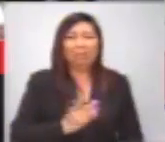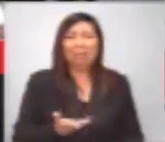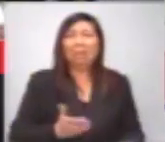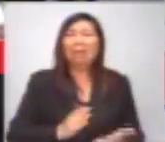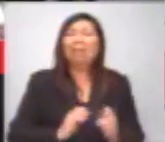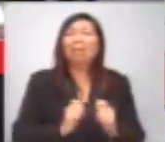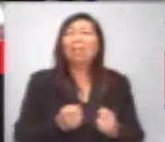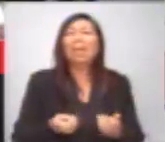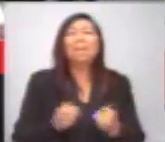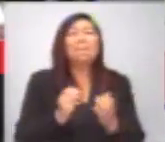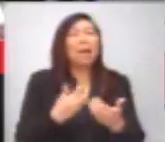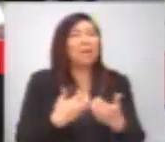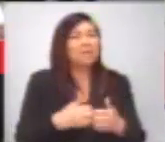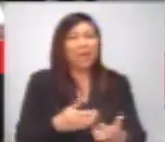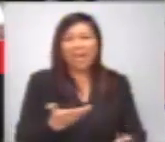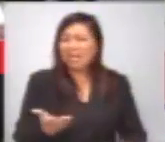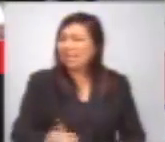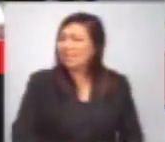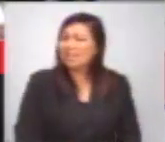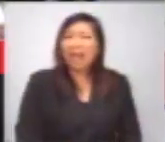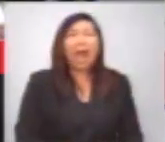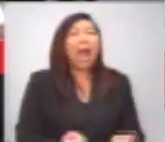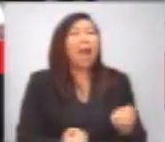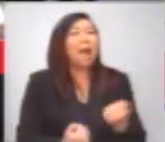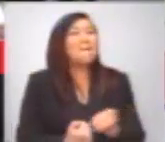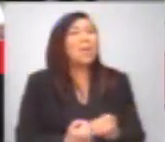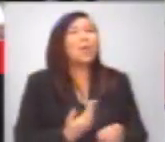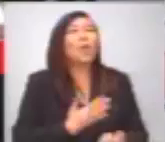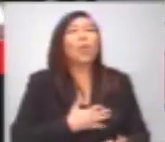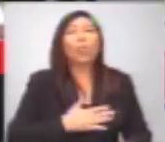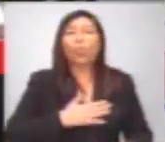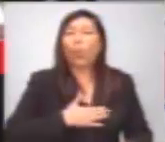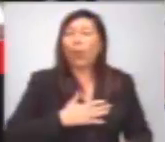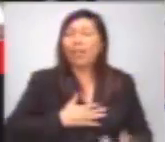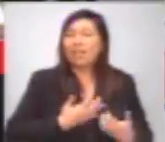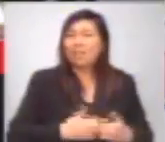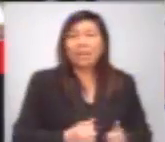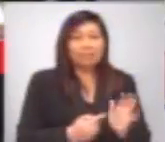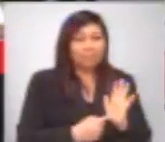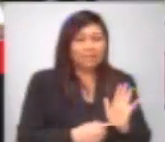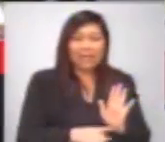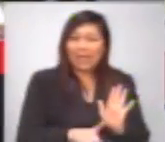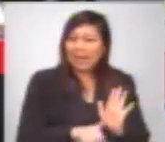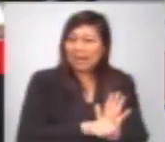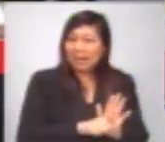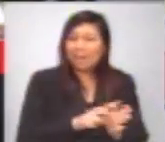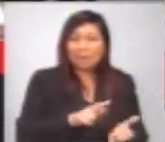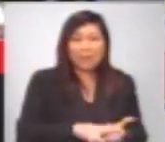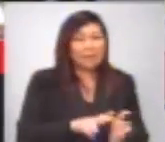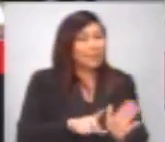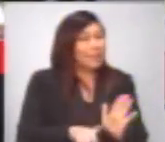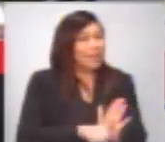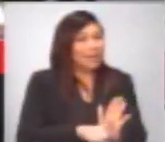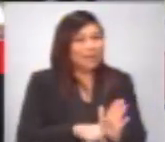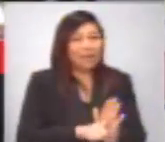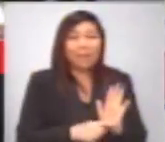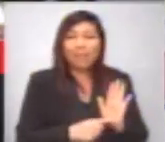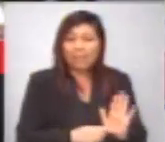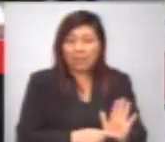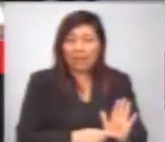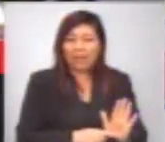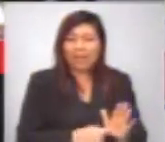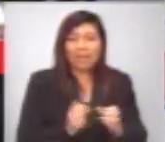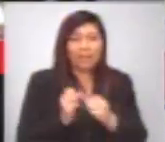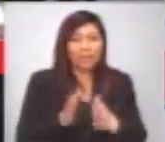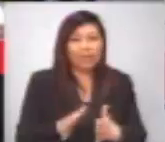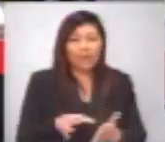les esté dando privilegios de esta naturaleza. Si el gobierno publique esta ley, apruebe esta ley, también va a demostrar que lo